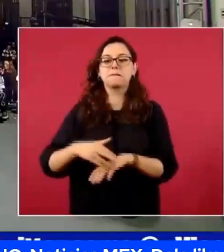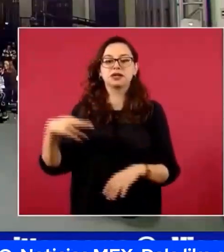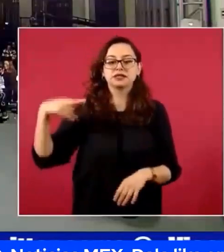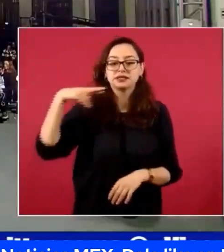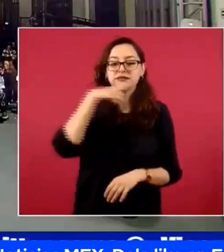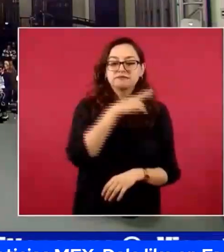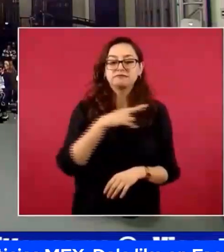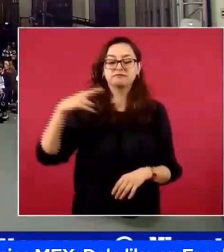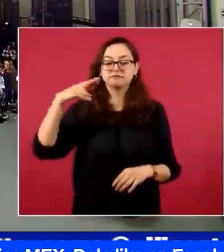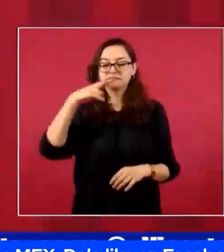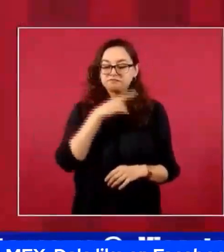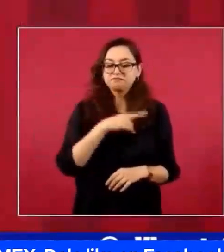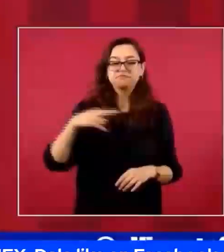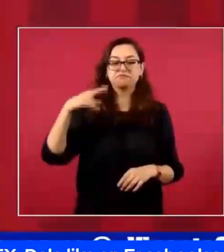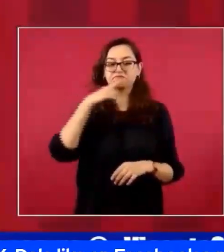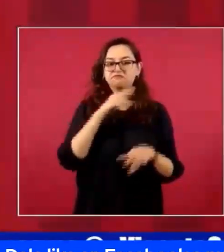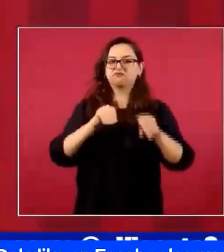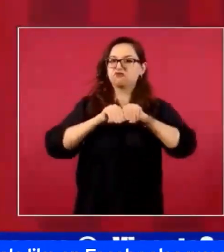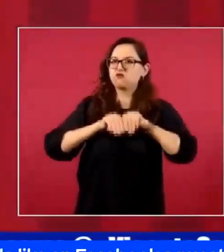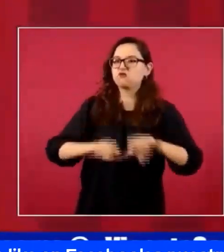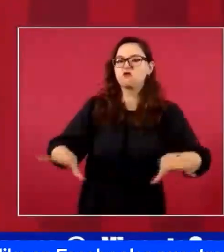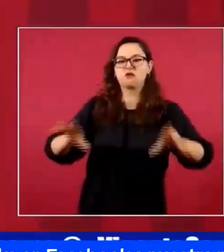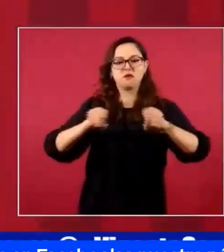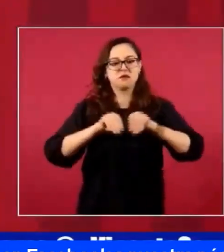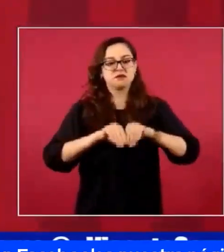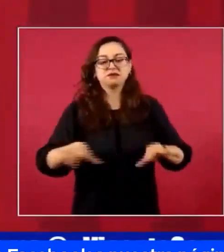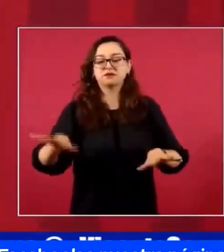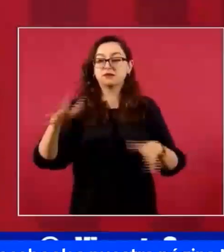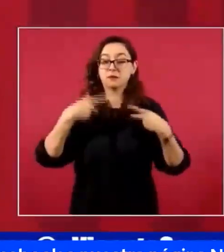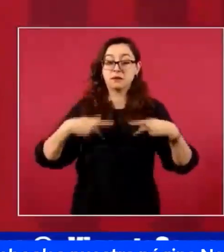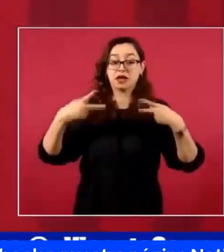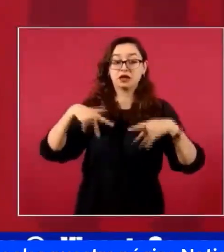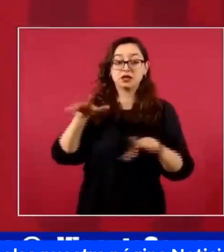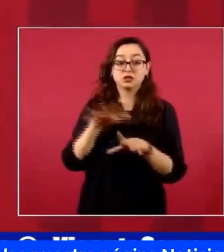con la revolución de las conciencias,